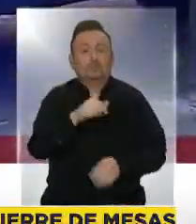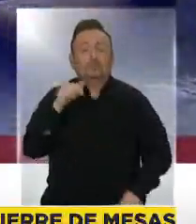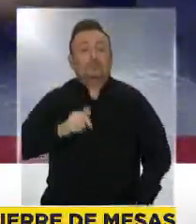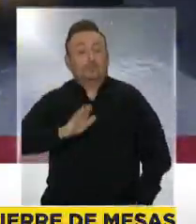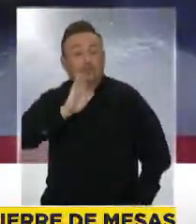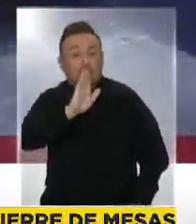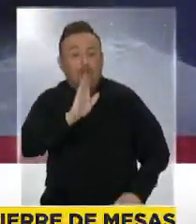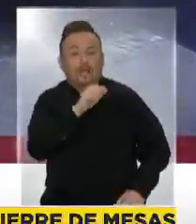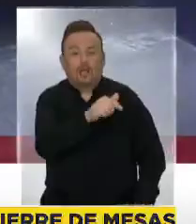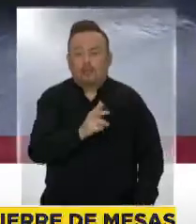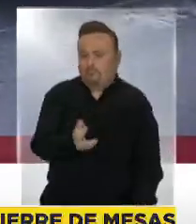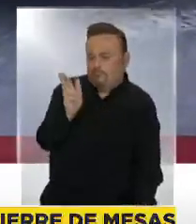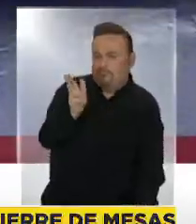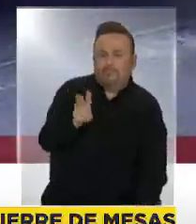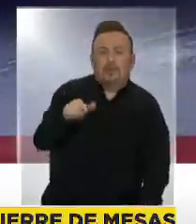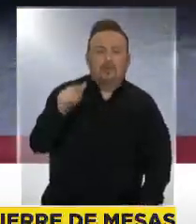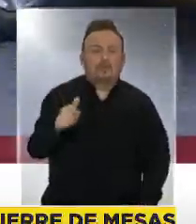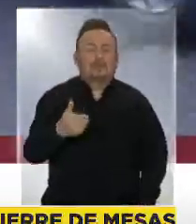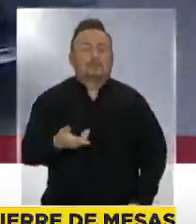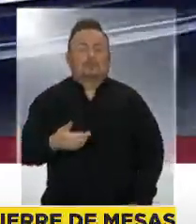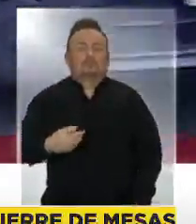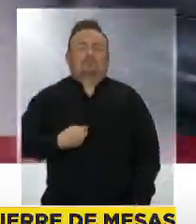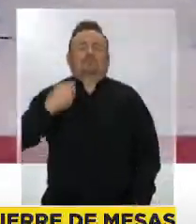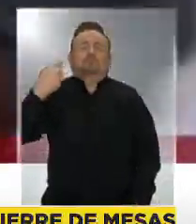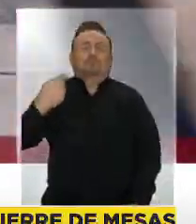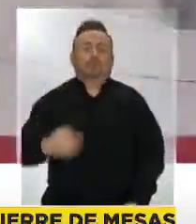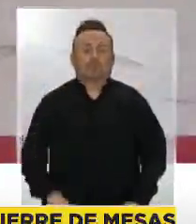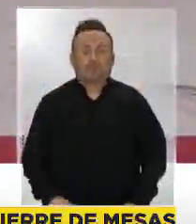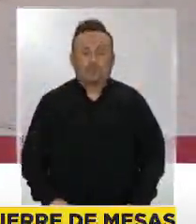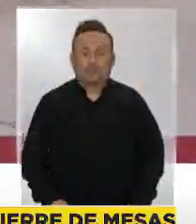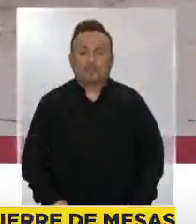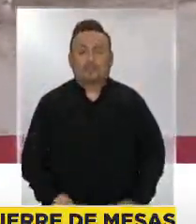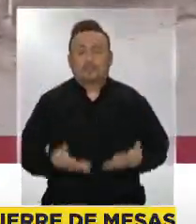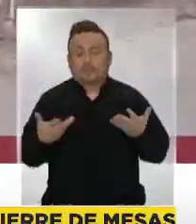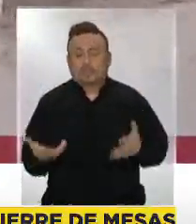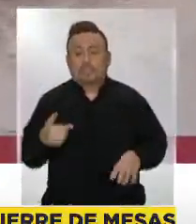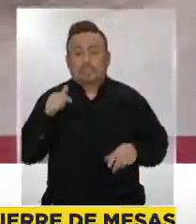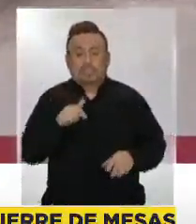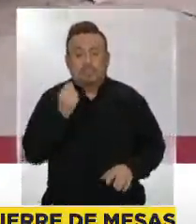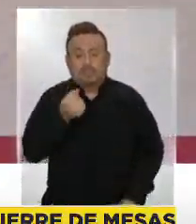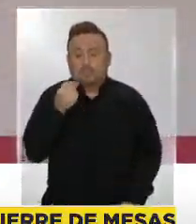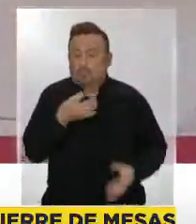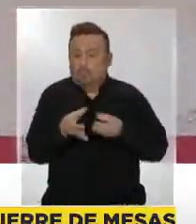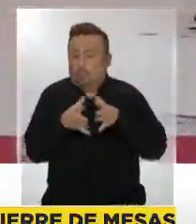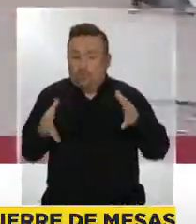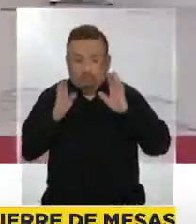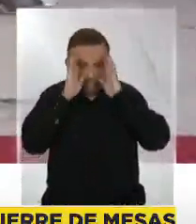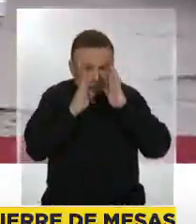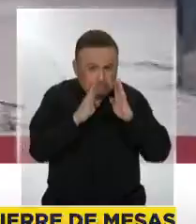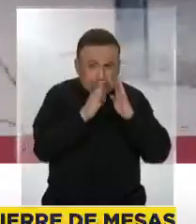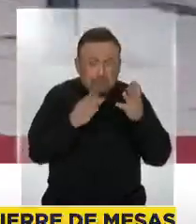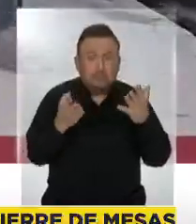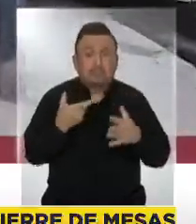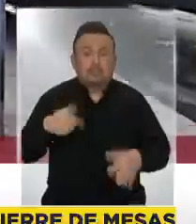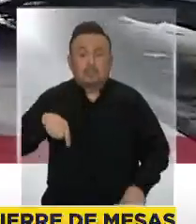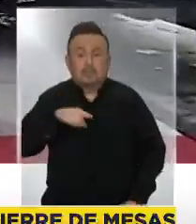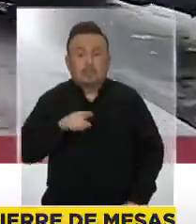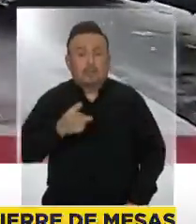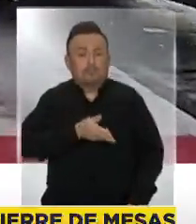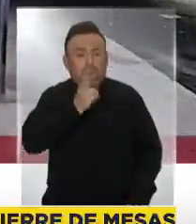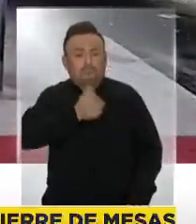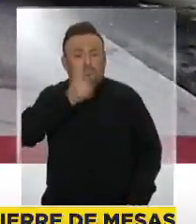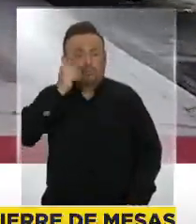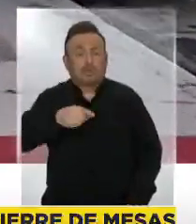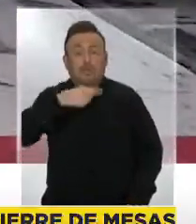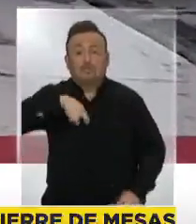disparos. Así que es un hecho que ha marcado obviamente acá a la población, que han estado muy atentos y que escucharon también obviamente estos